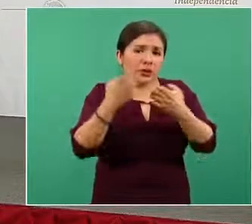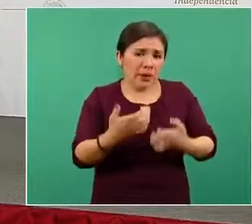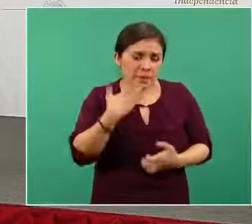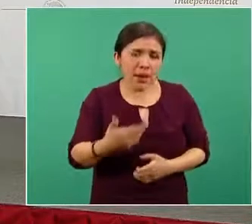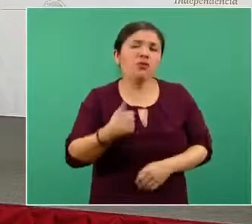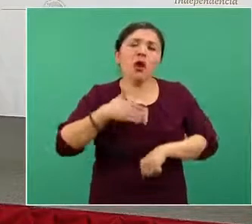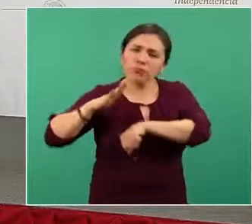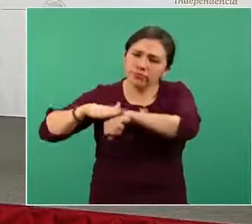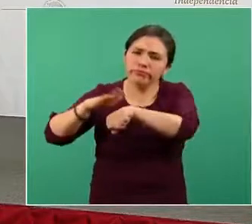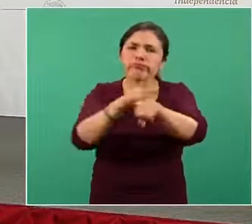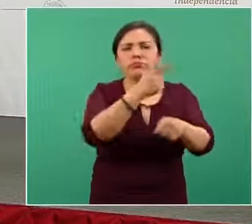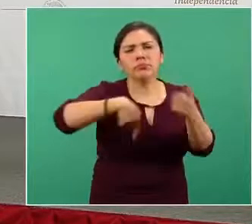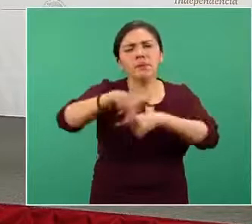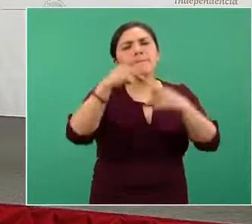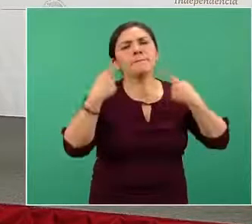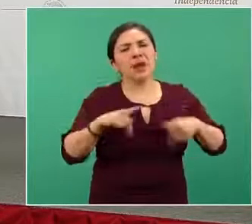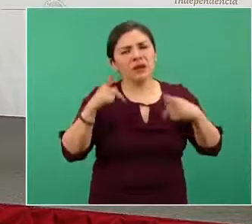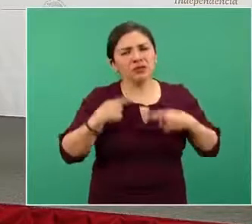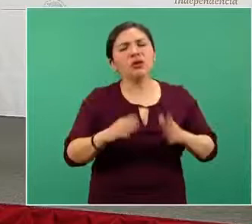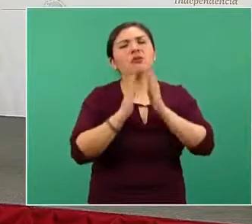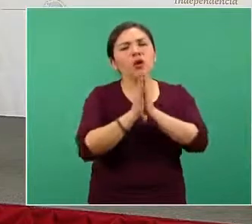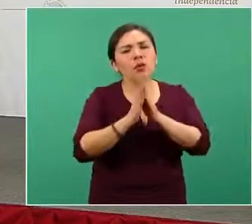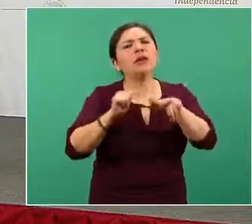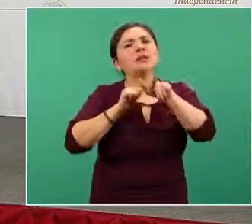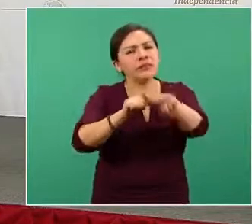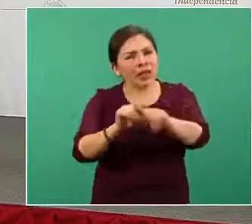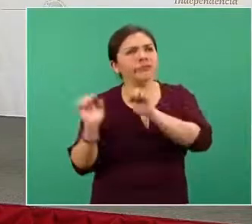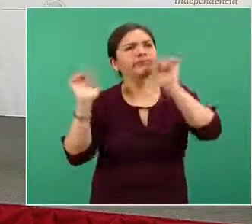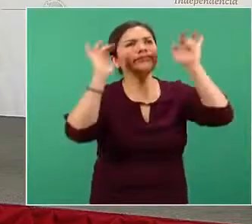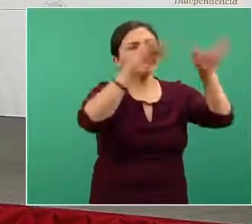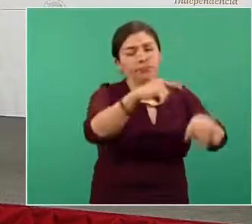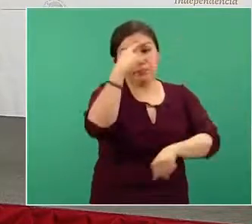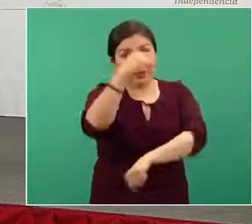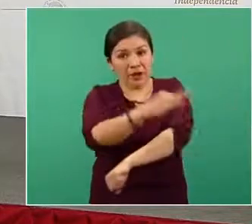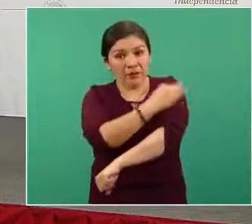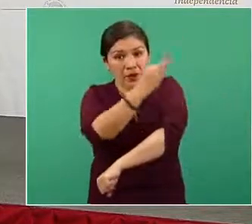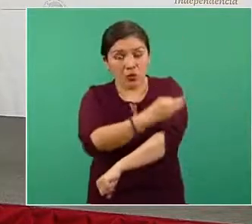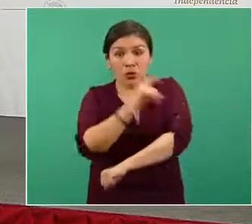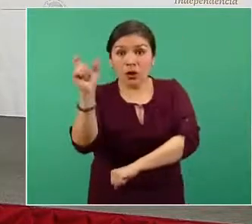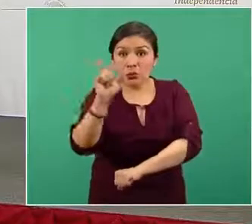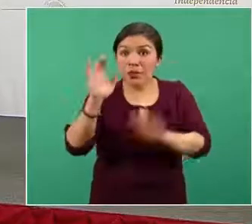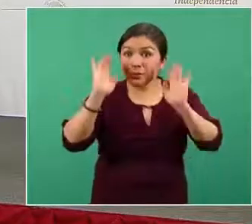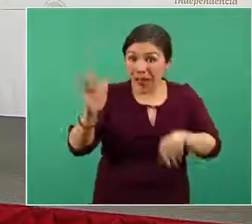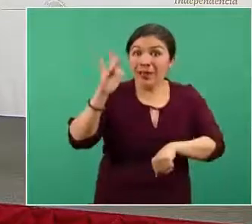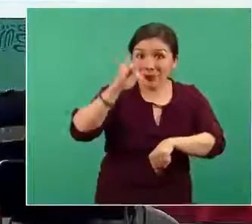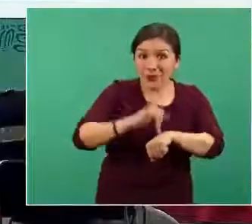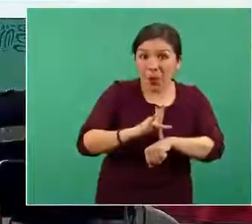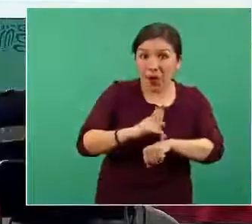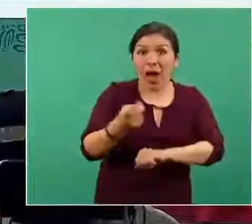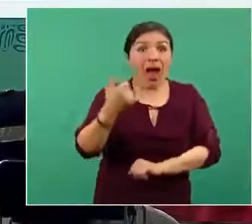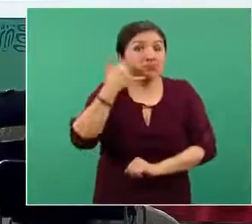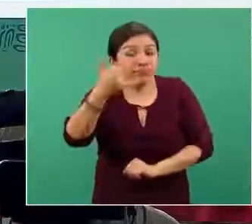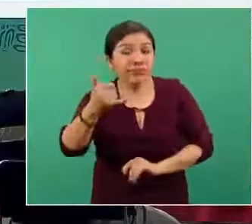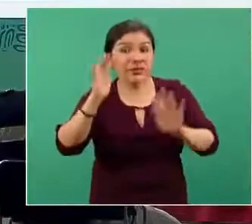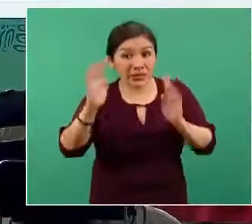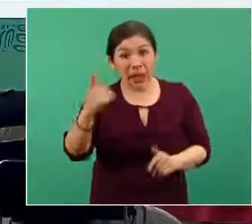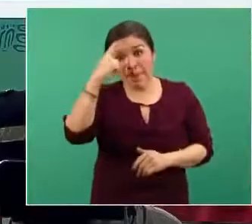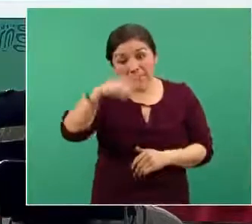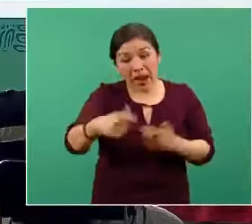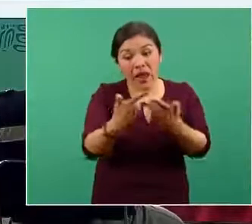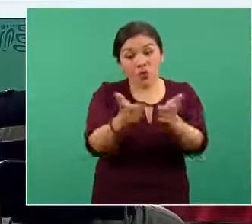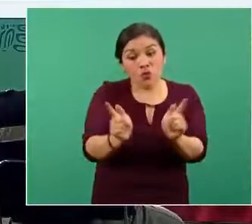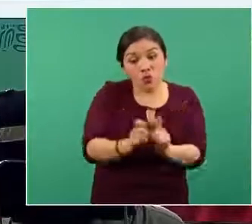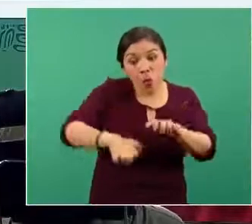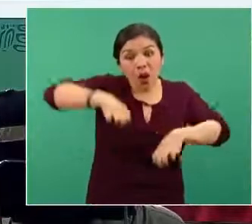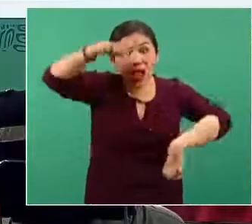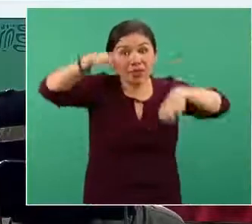llamado que le hacemos a la población de continuar acudiendo a vacunarse si ya les toca, si están en el grupo poblacional de